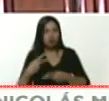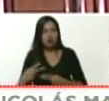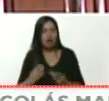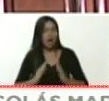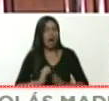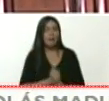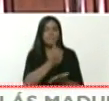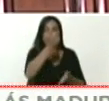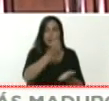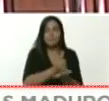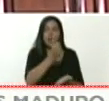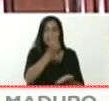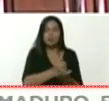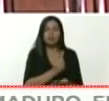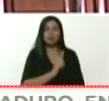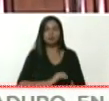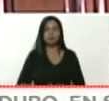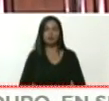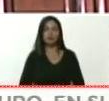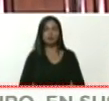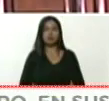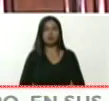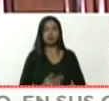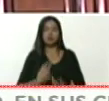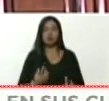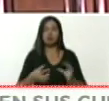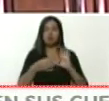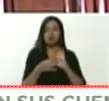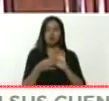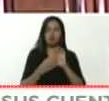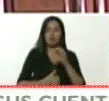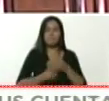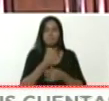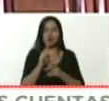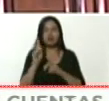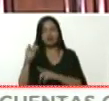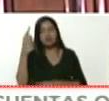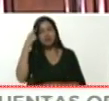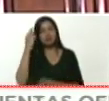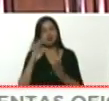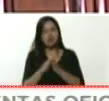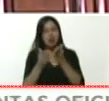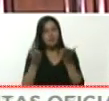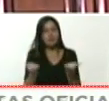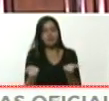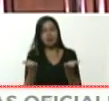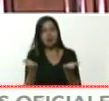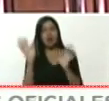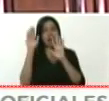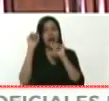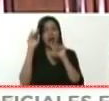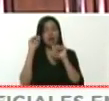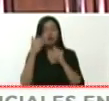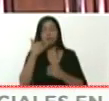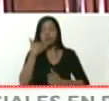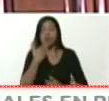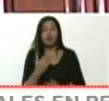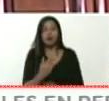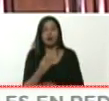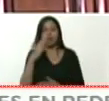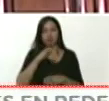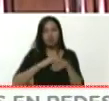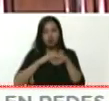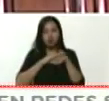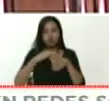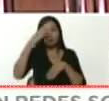amén, amén. Y lo complementamos con aquel dicho bíblico, a Dios rogando